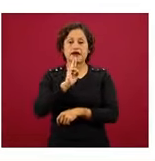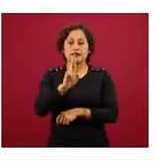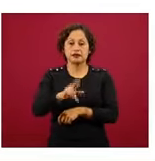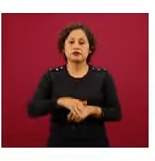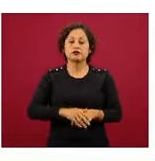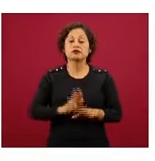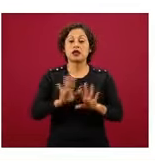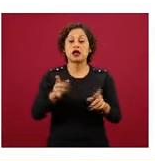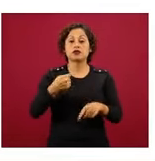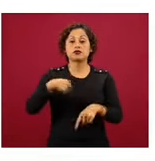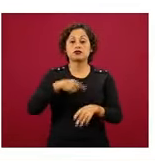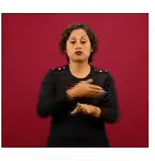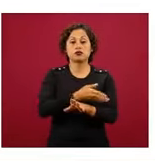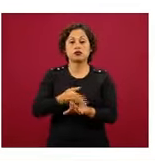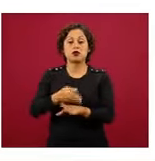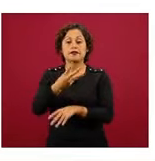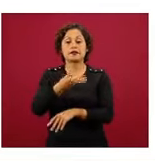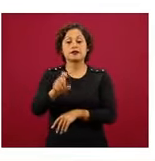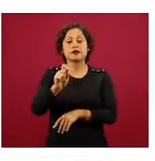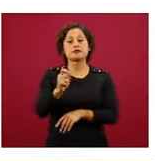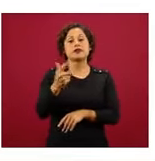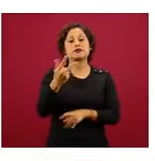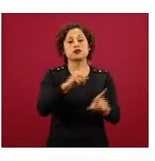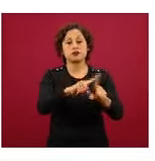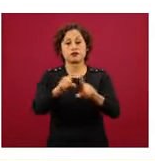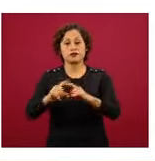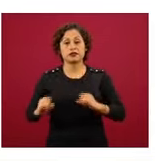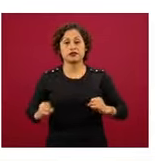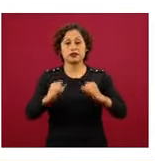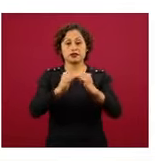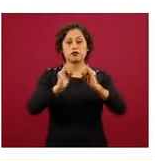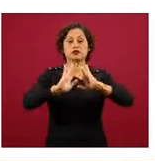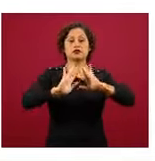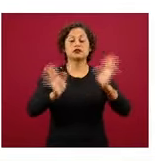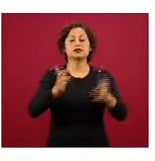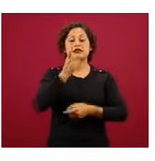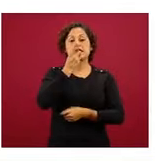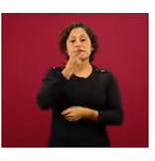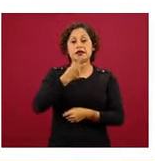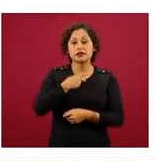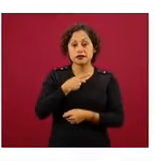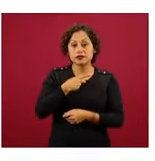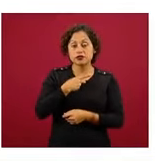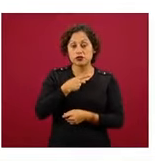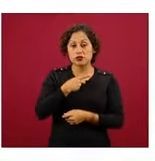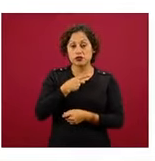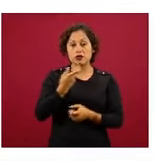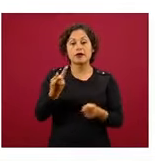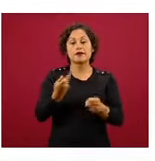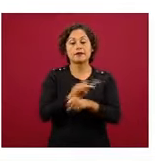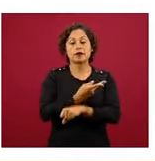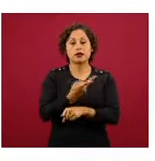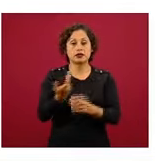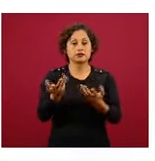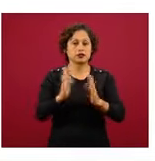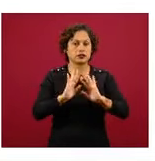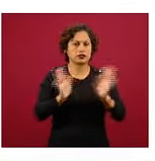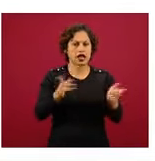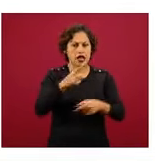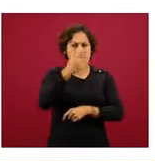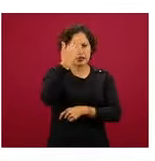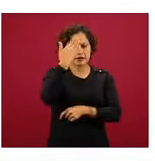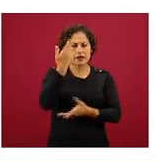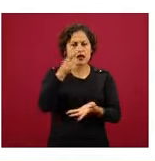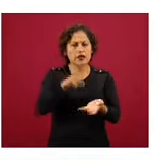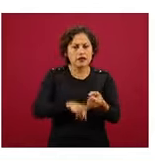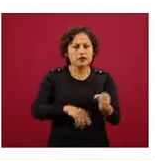momento 328 instituciones ya habían recibido alguna formación para responder a la pandemia. Pensábamos que iba a